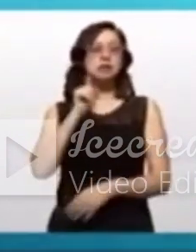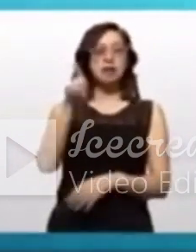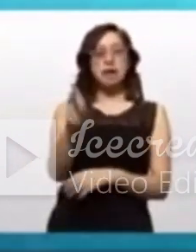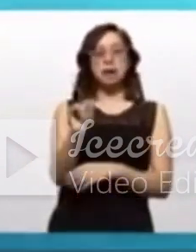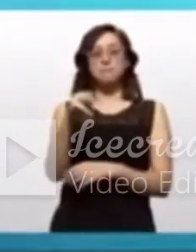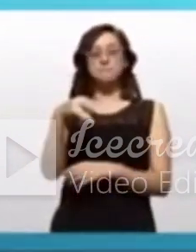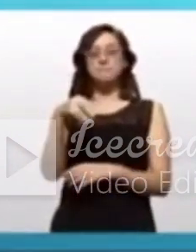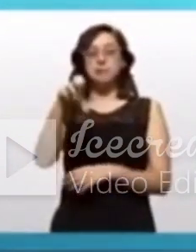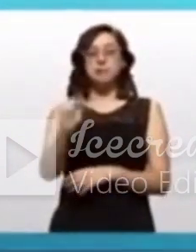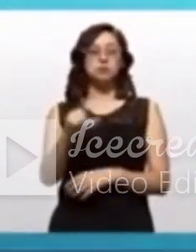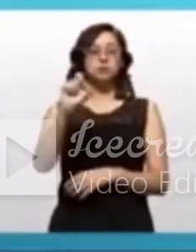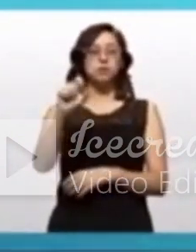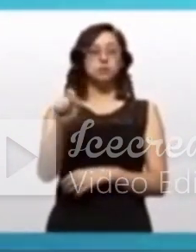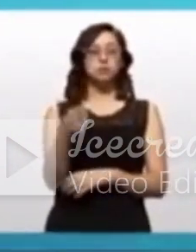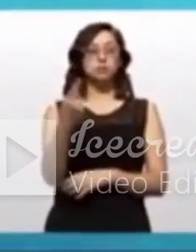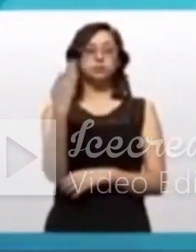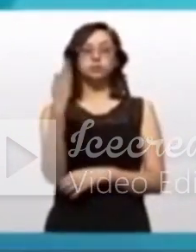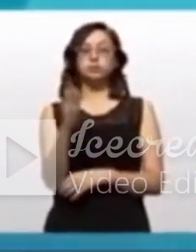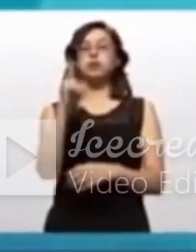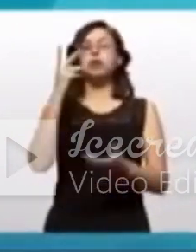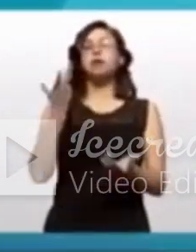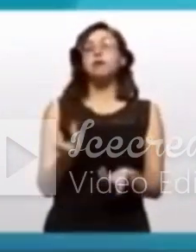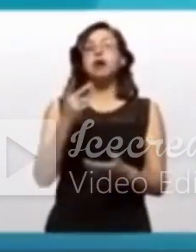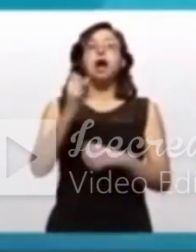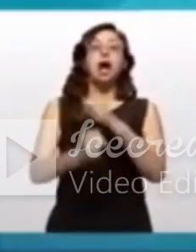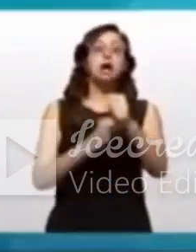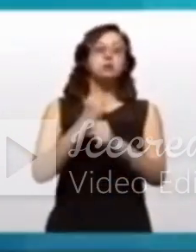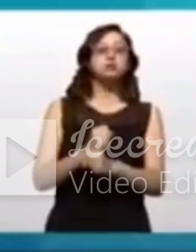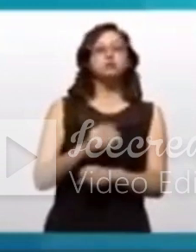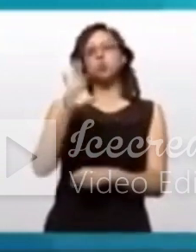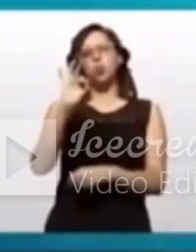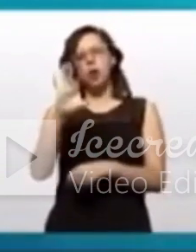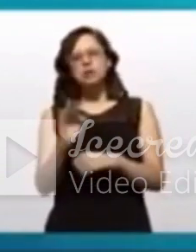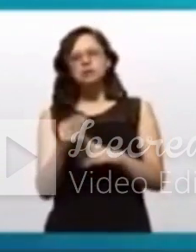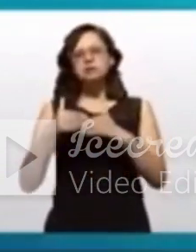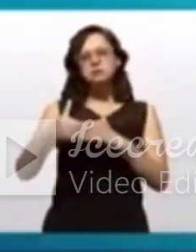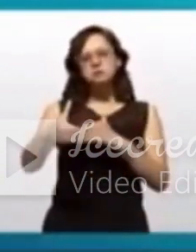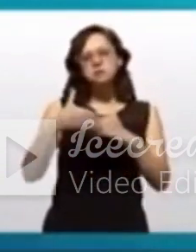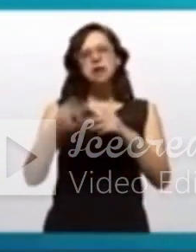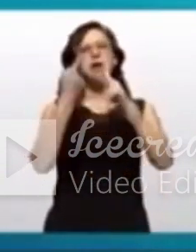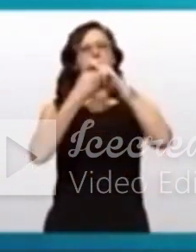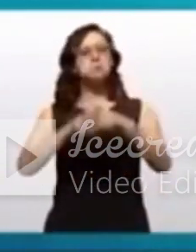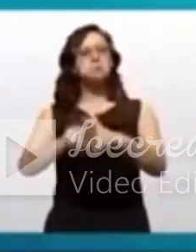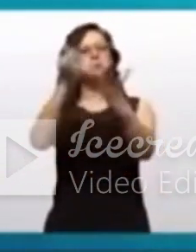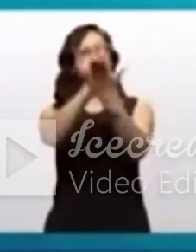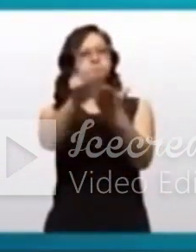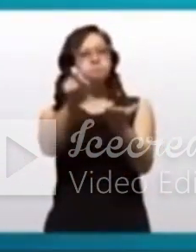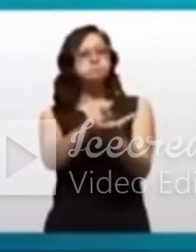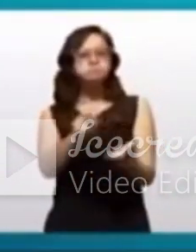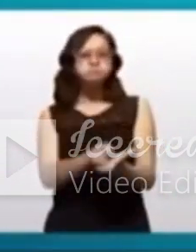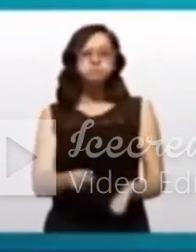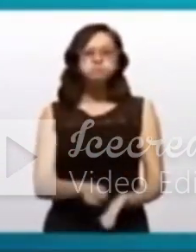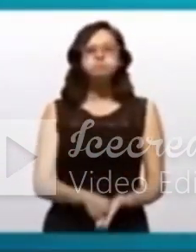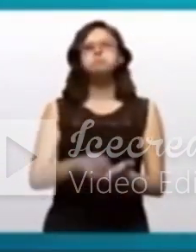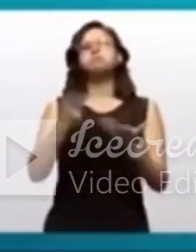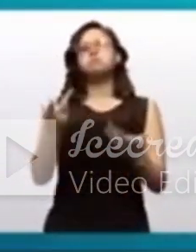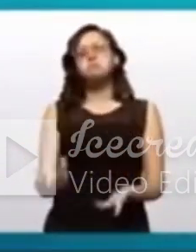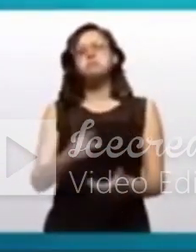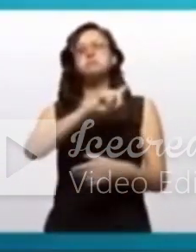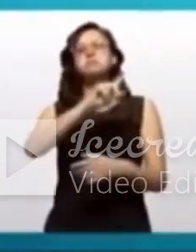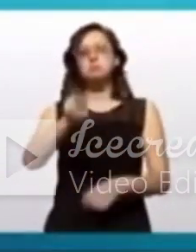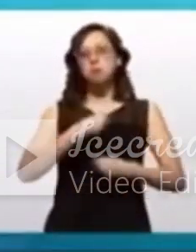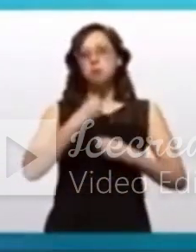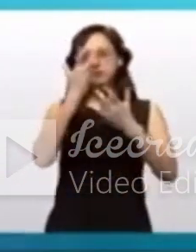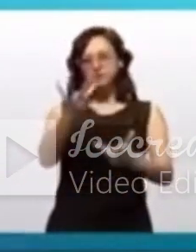de 1928. A partir de los años 40, comenzó su carrera literaria incursionando primero en la